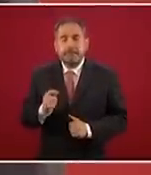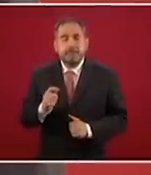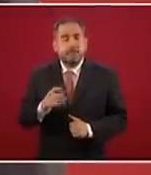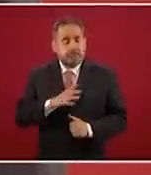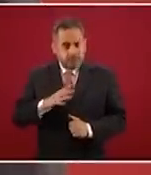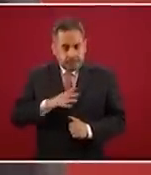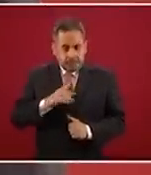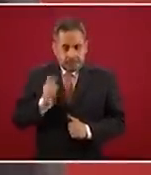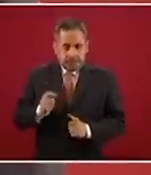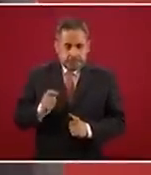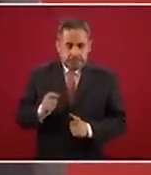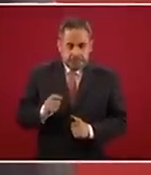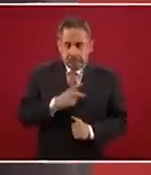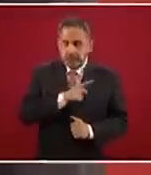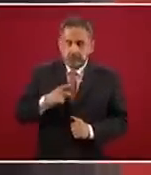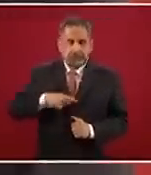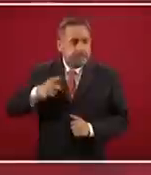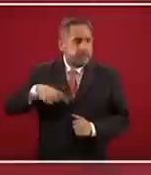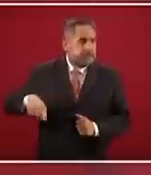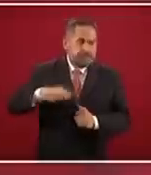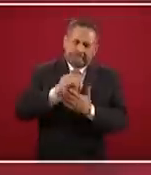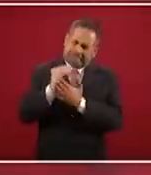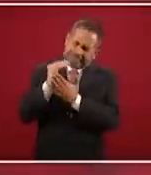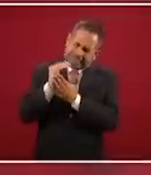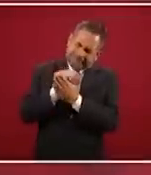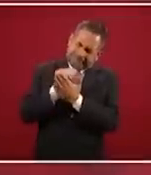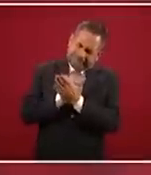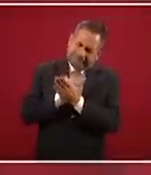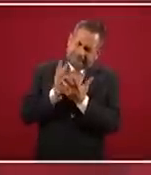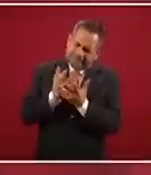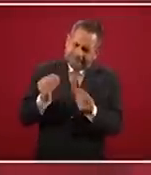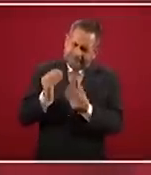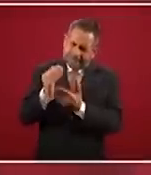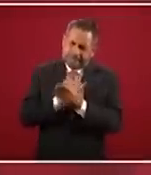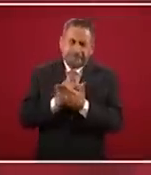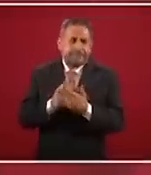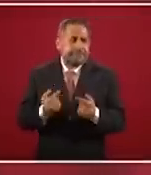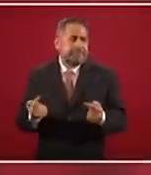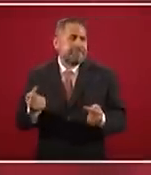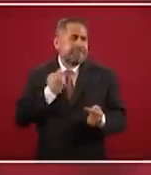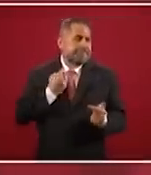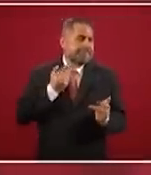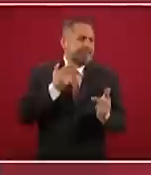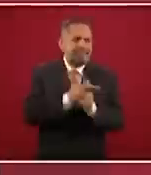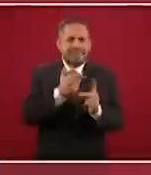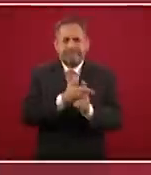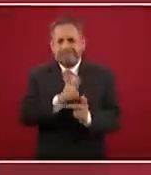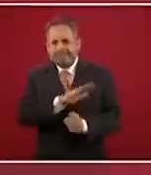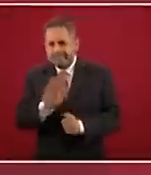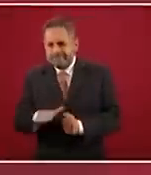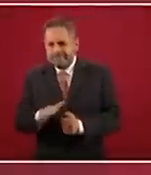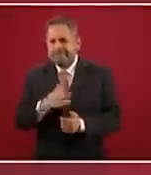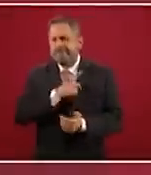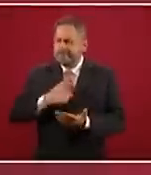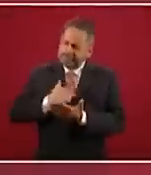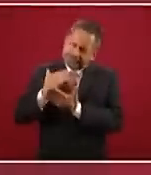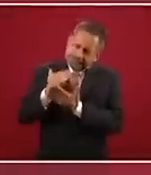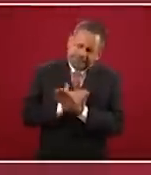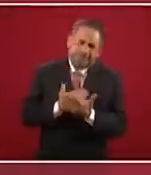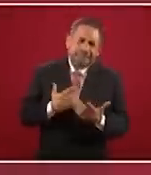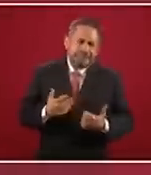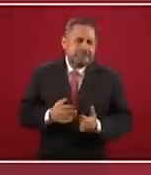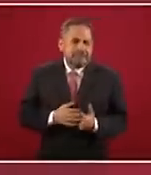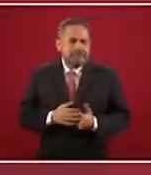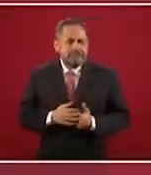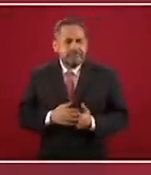tenemos que reducir el número de homicidios y esto desgraciadamente